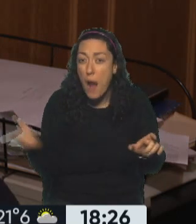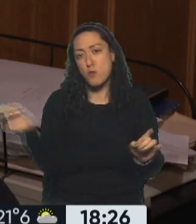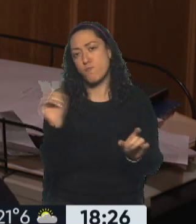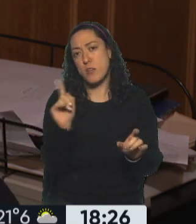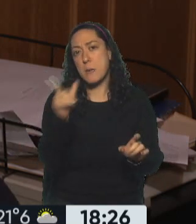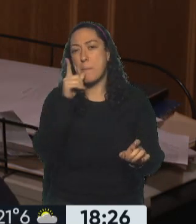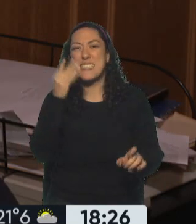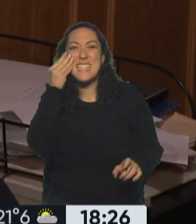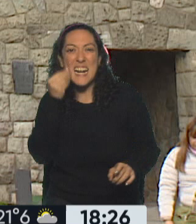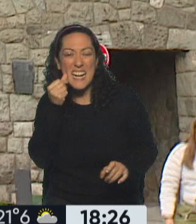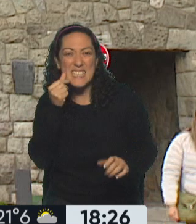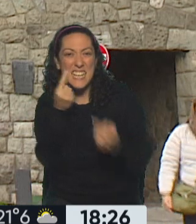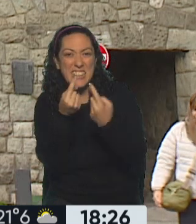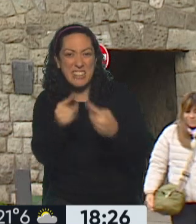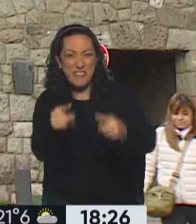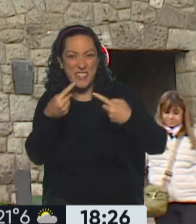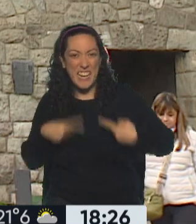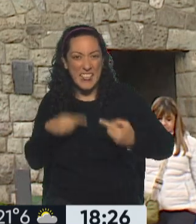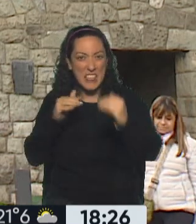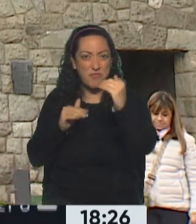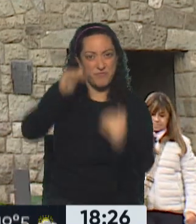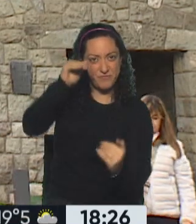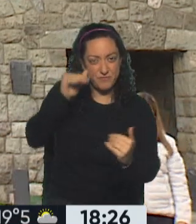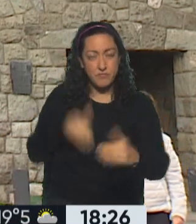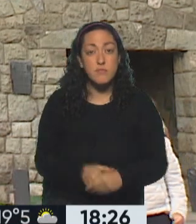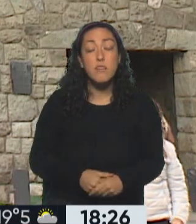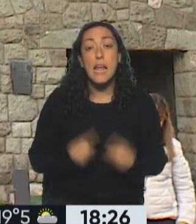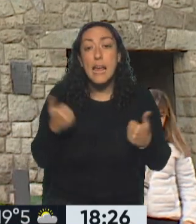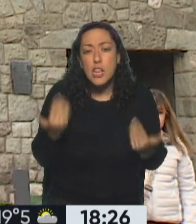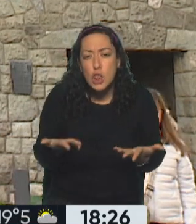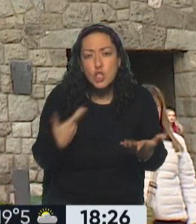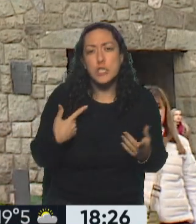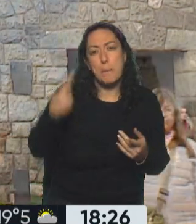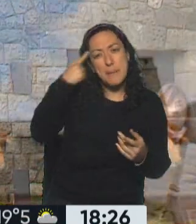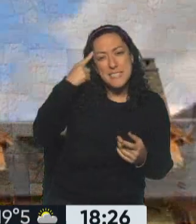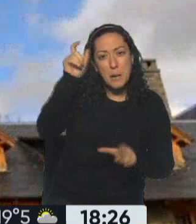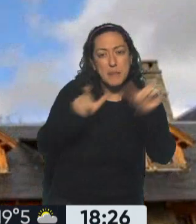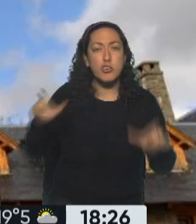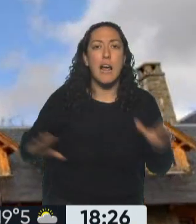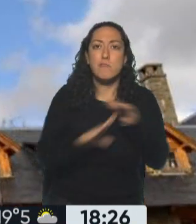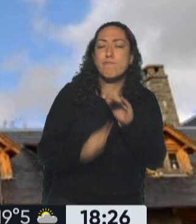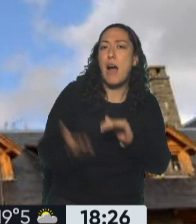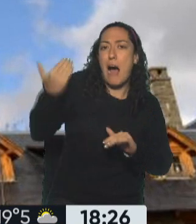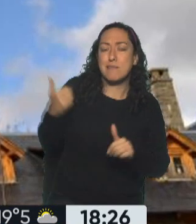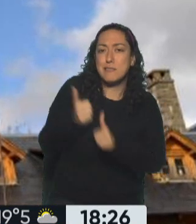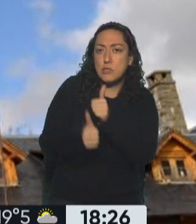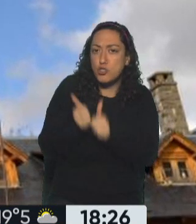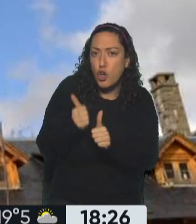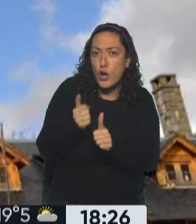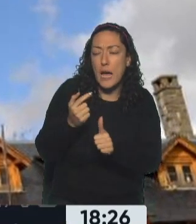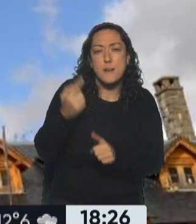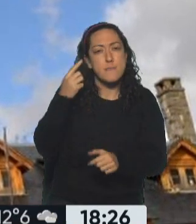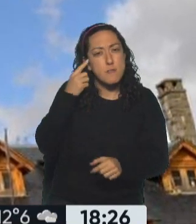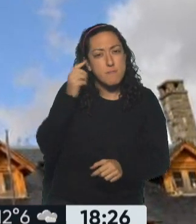Eran una raza diferente, inferior, ¿no? Por eso la idea de empezar a juzgar a los próceres tiene sus